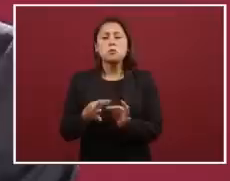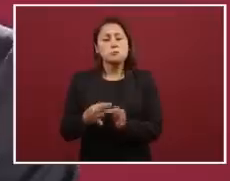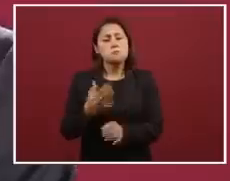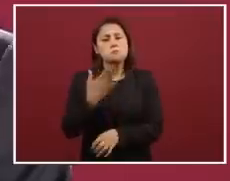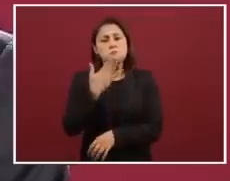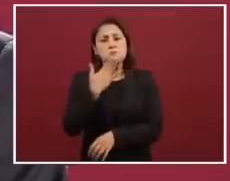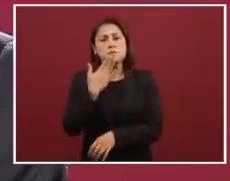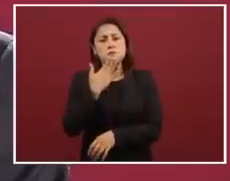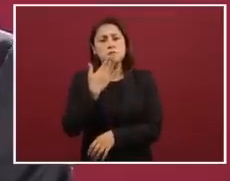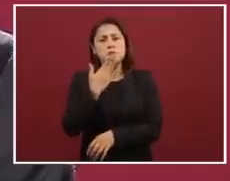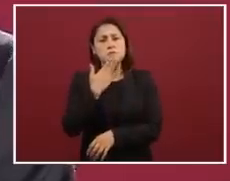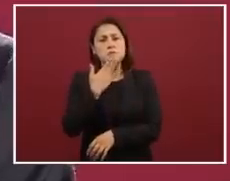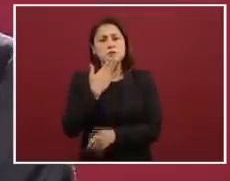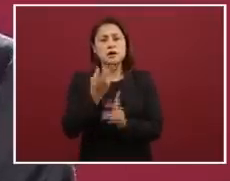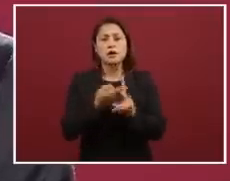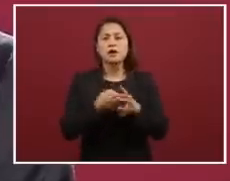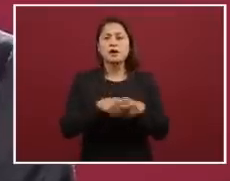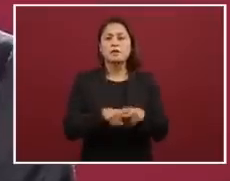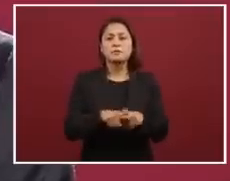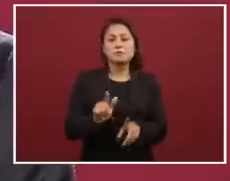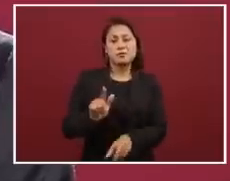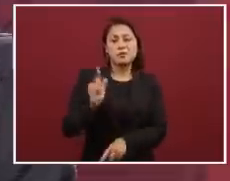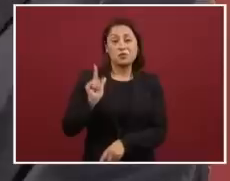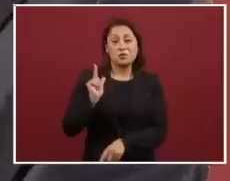Inició el lunes